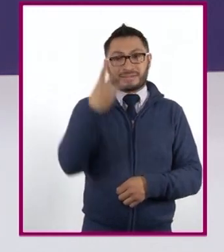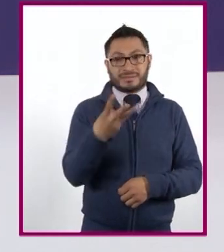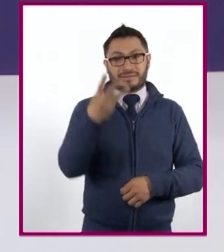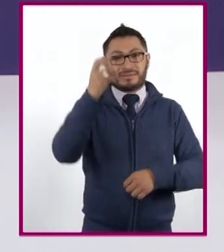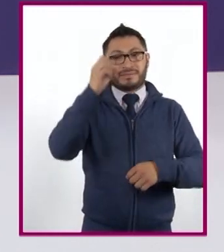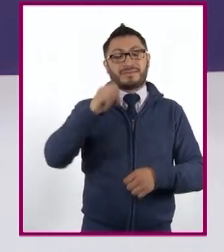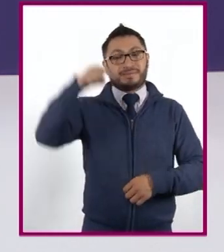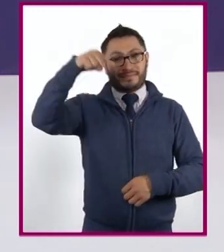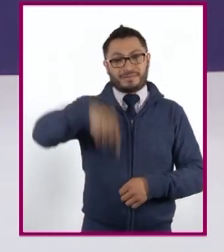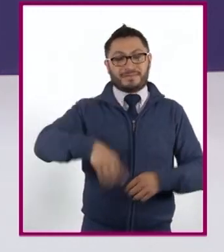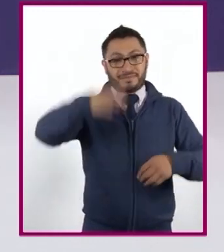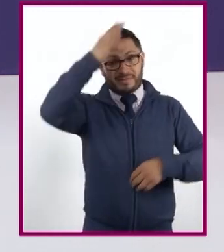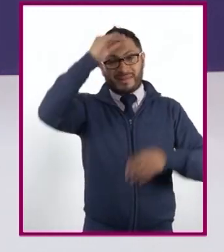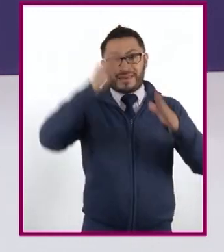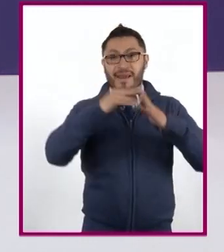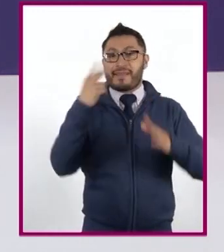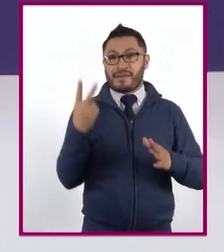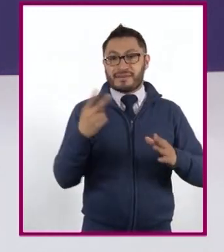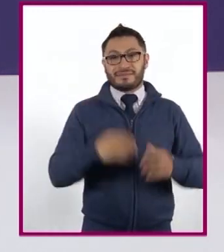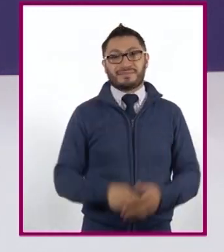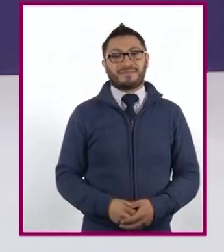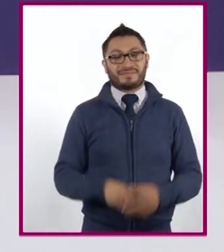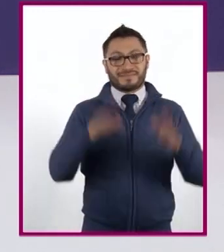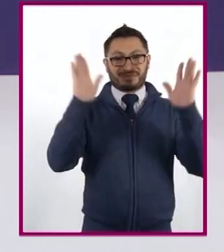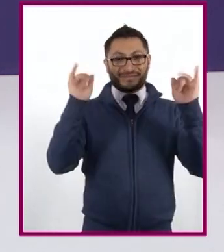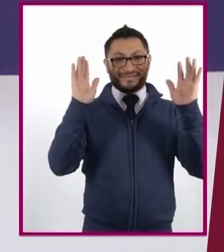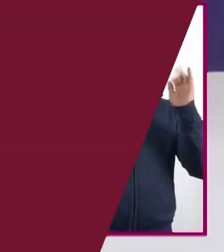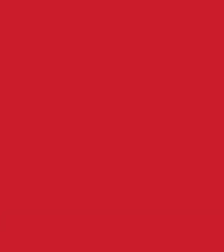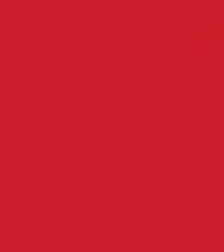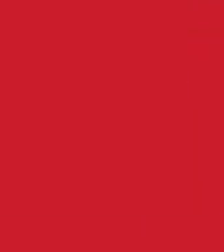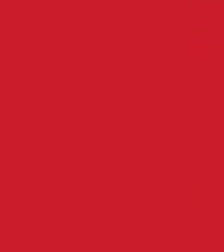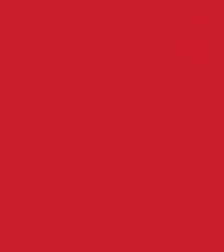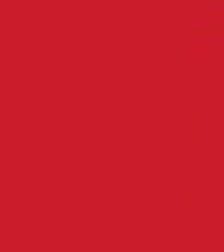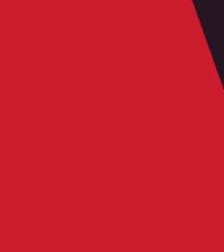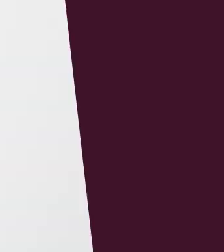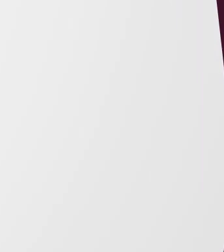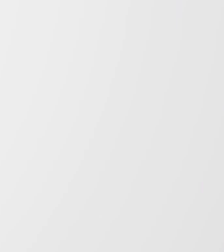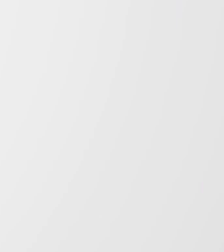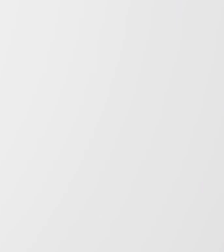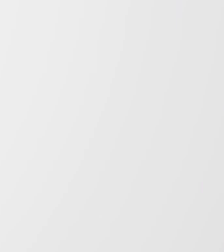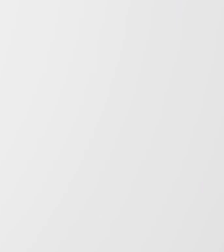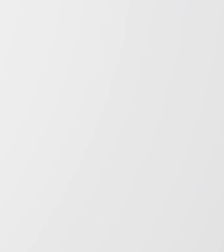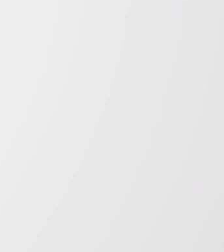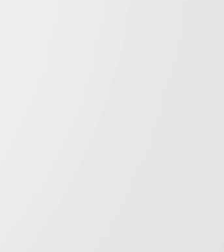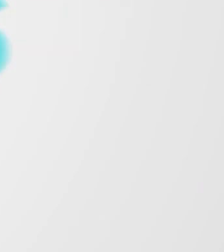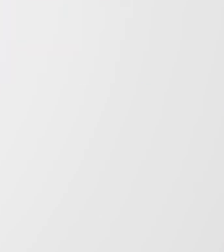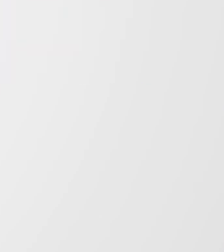3, aquí en Aprende en Casa 2. ¡Hasta la próxima!